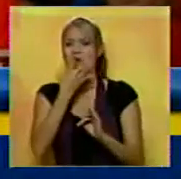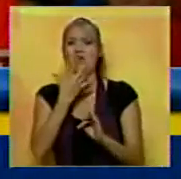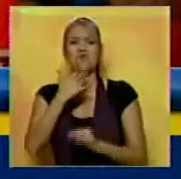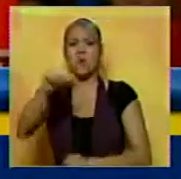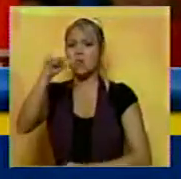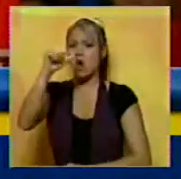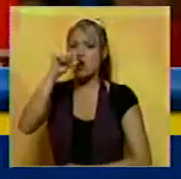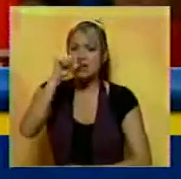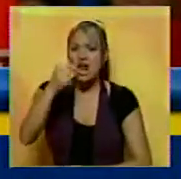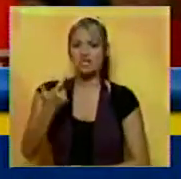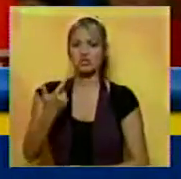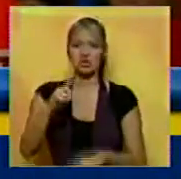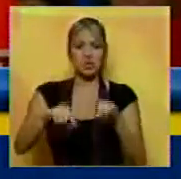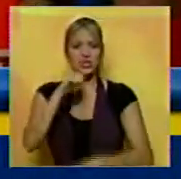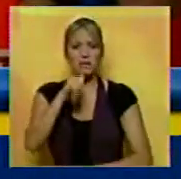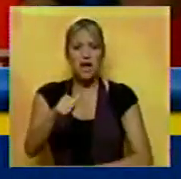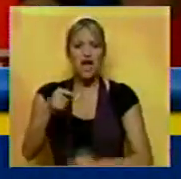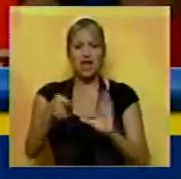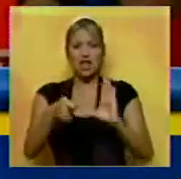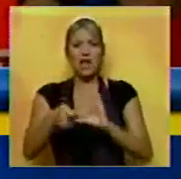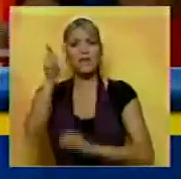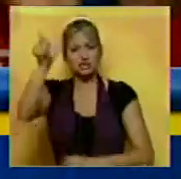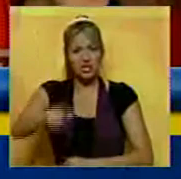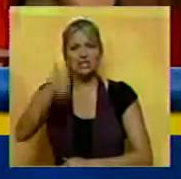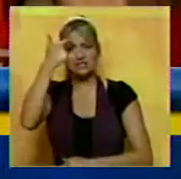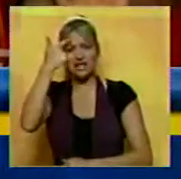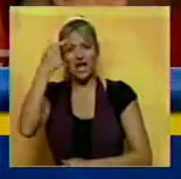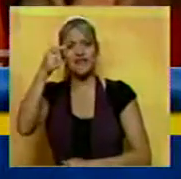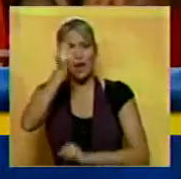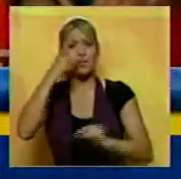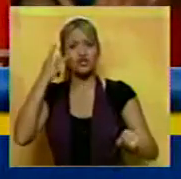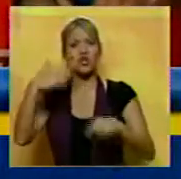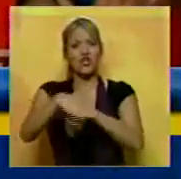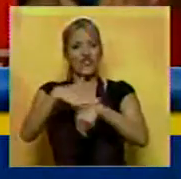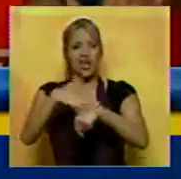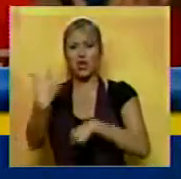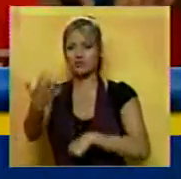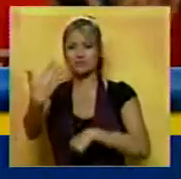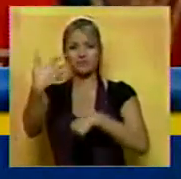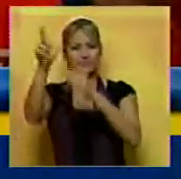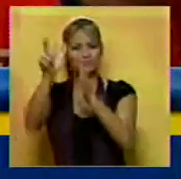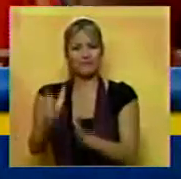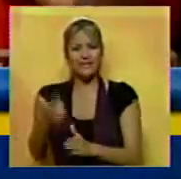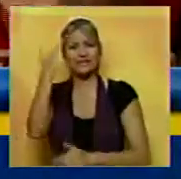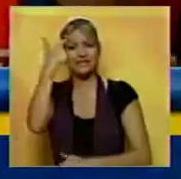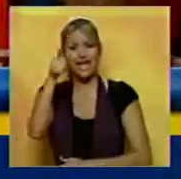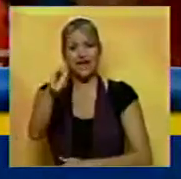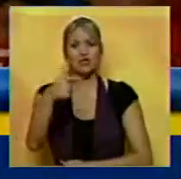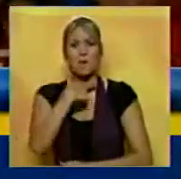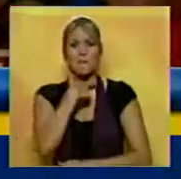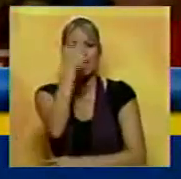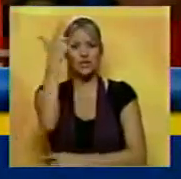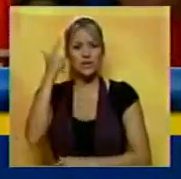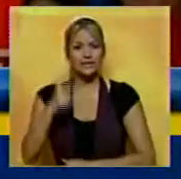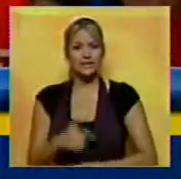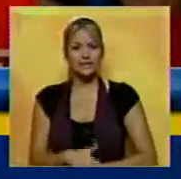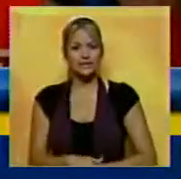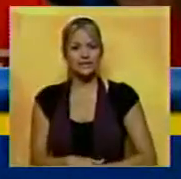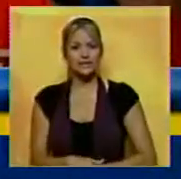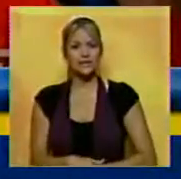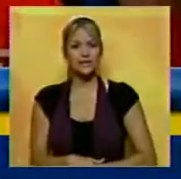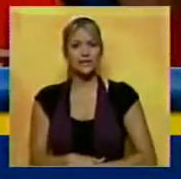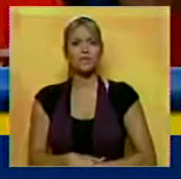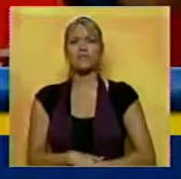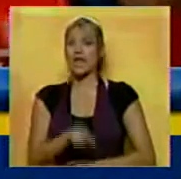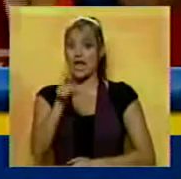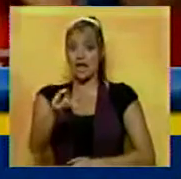y corrompido, y todo el mundo sabe que es así aquí en Amazonas. Y da vergüenza que